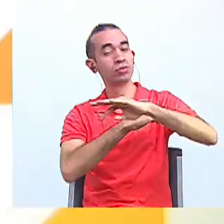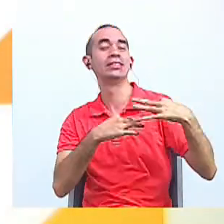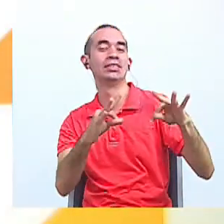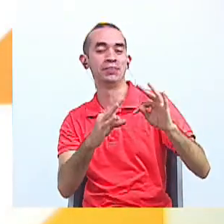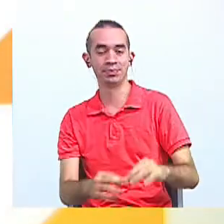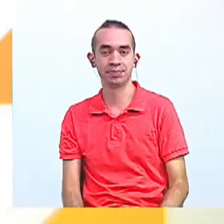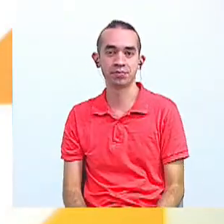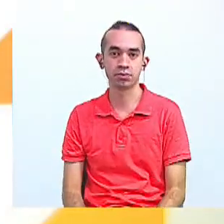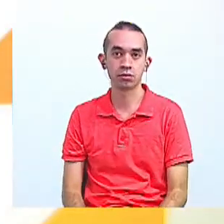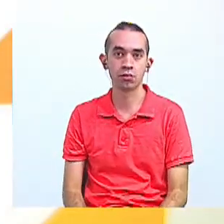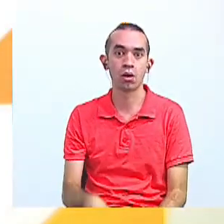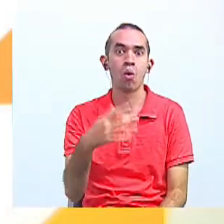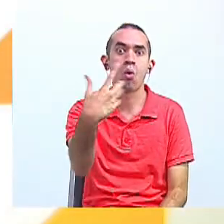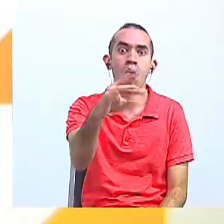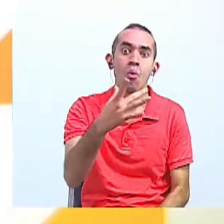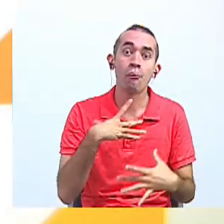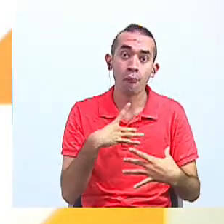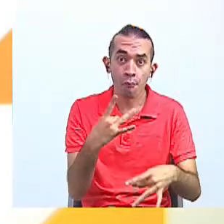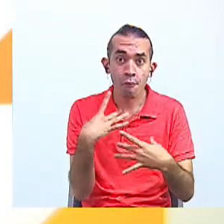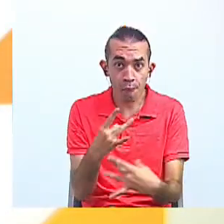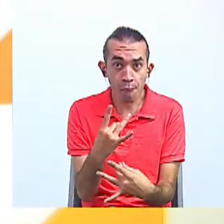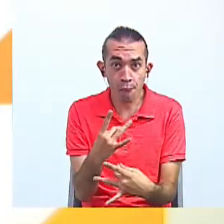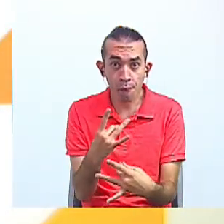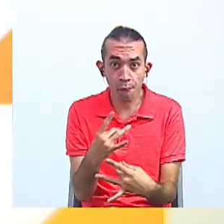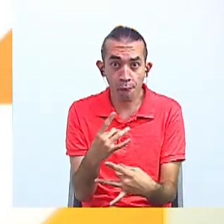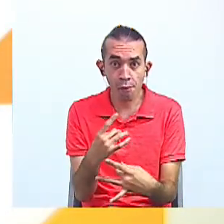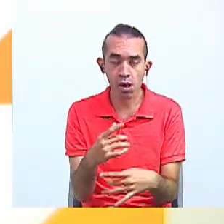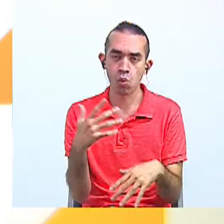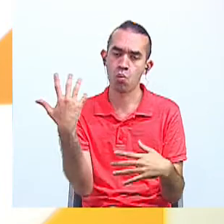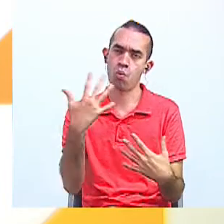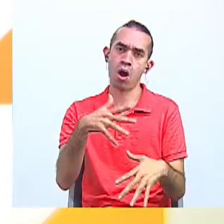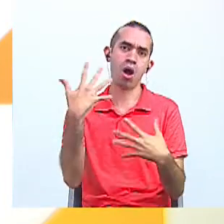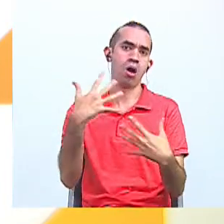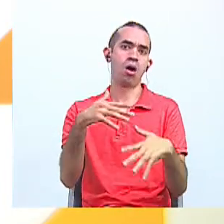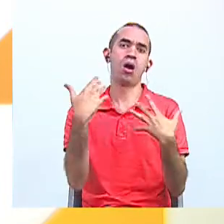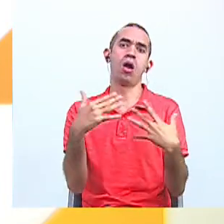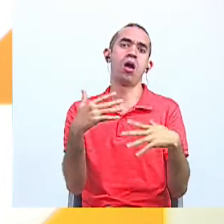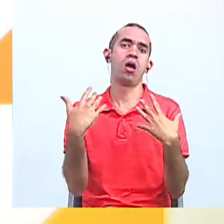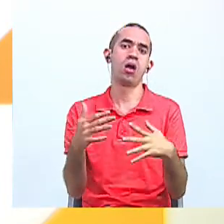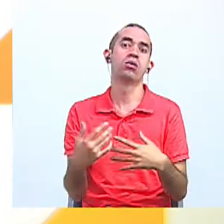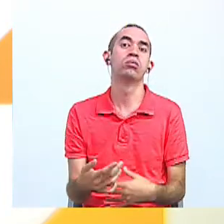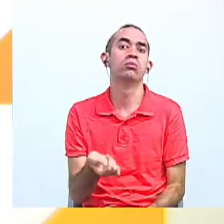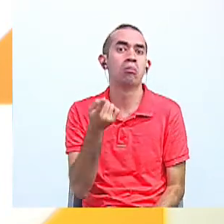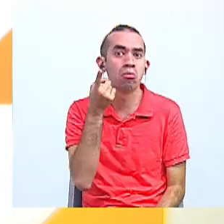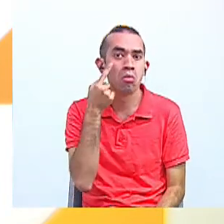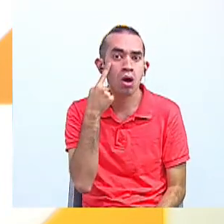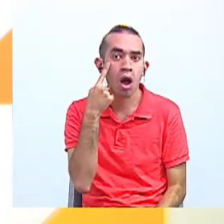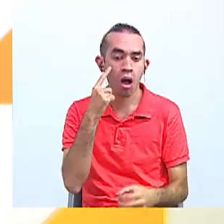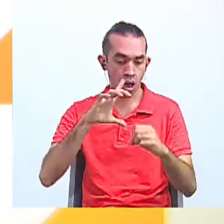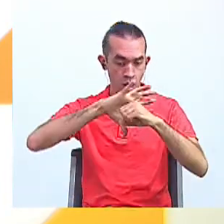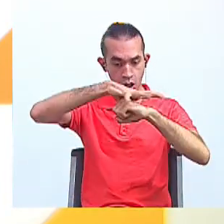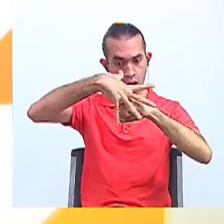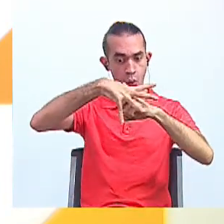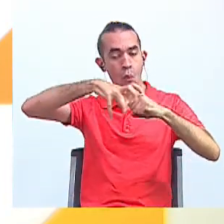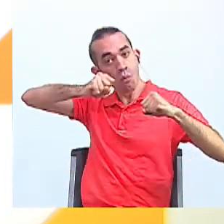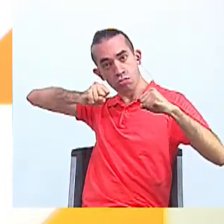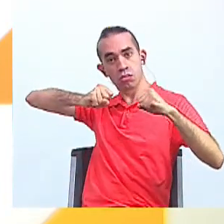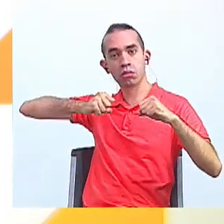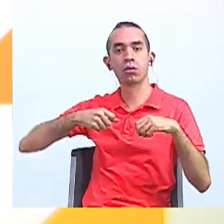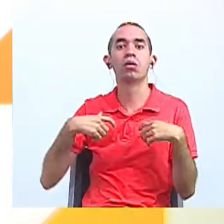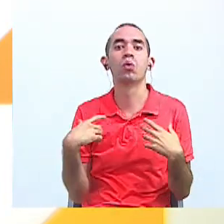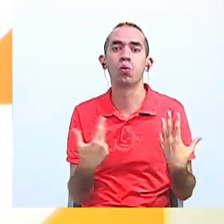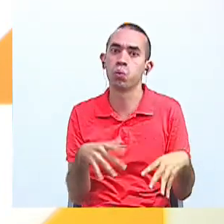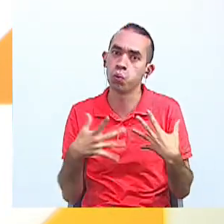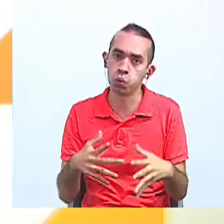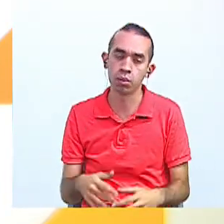Bueno, ¿vieron qué interesante? Es increíble todo lo que podría suceder si no tuviéramos atmósfera. Por eso es